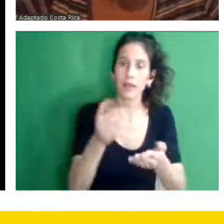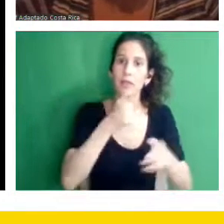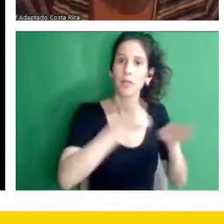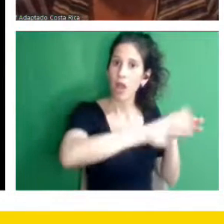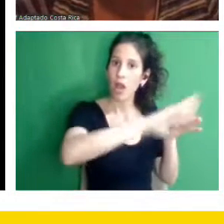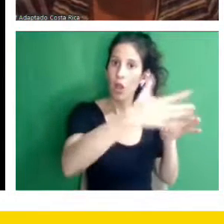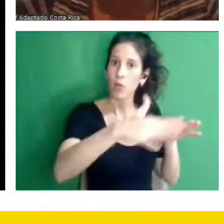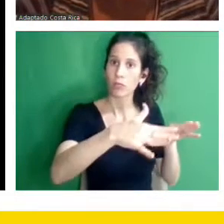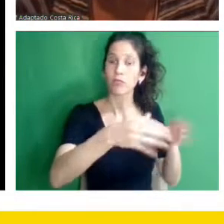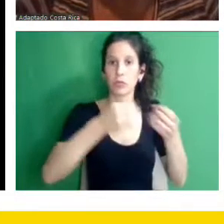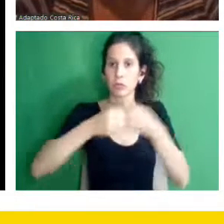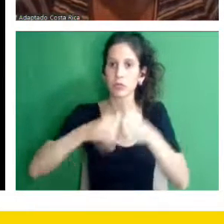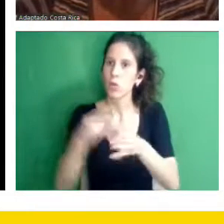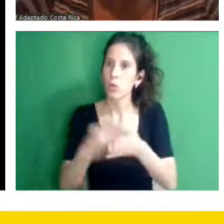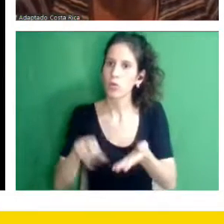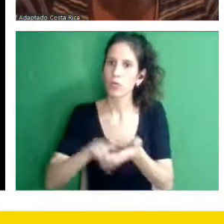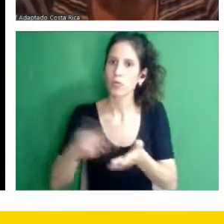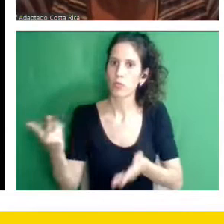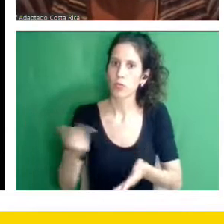bueno, por ahí,